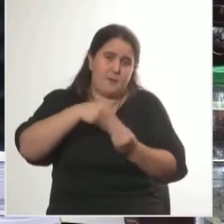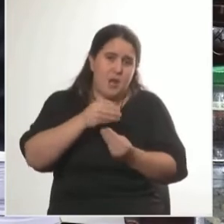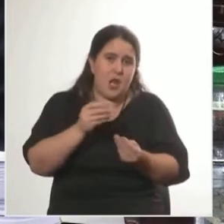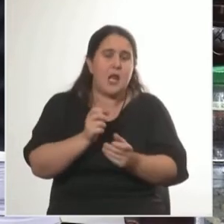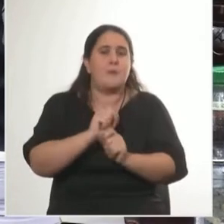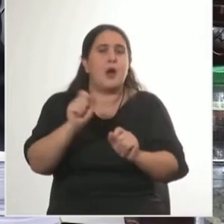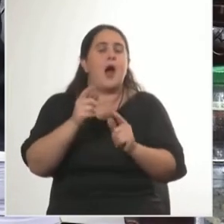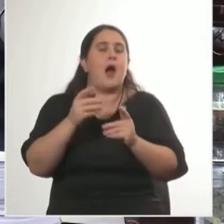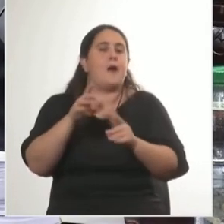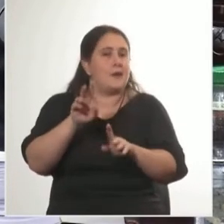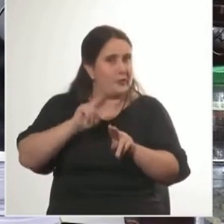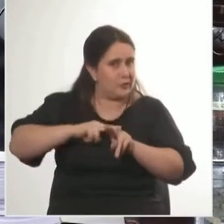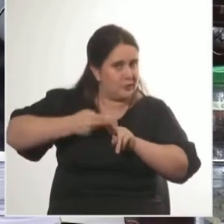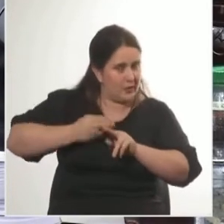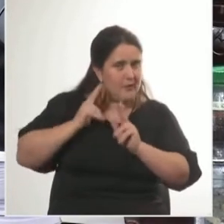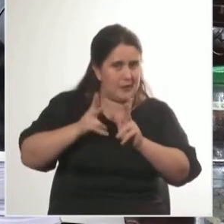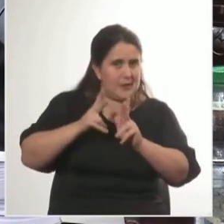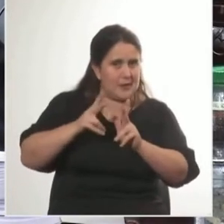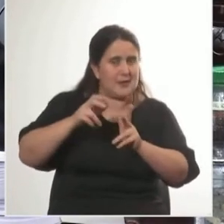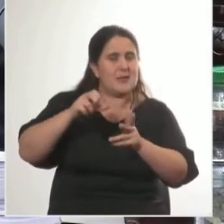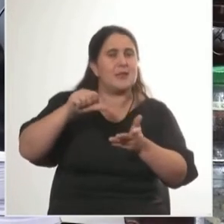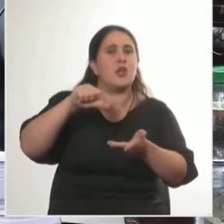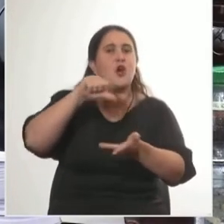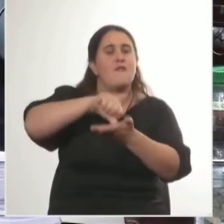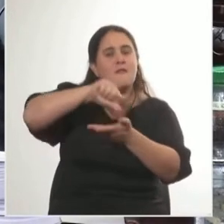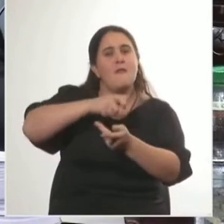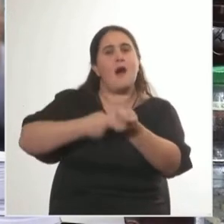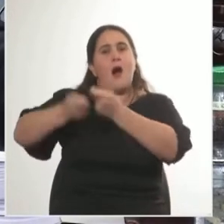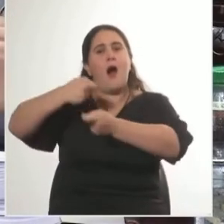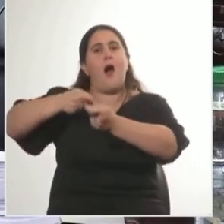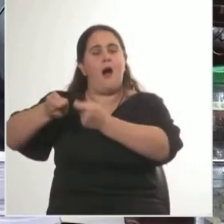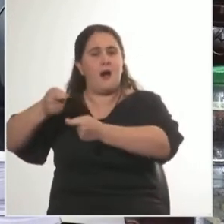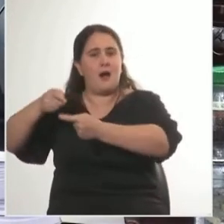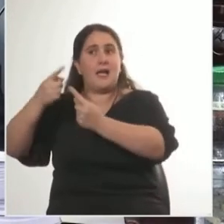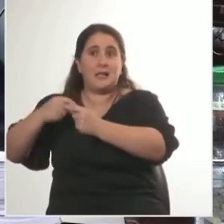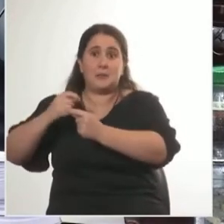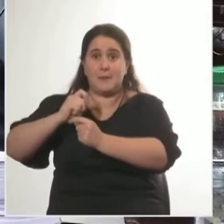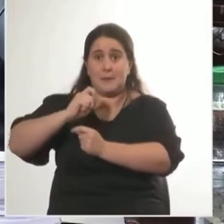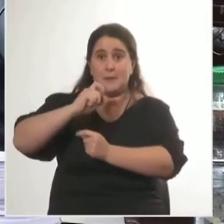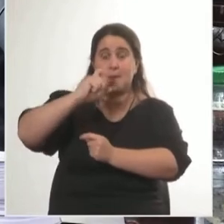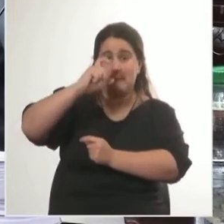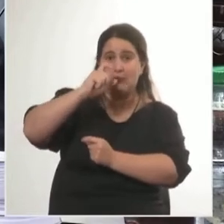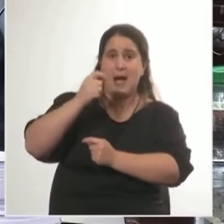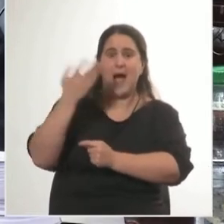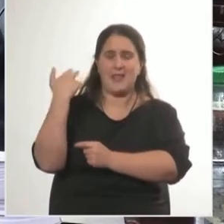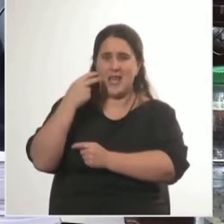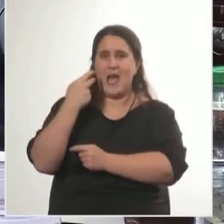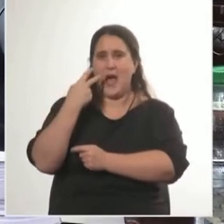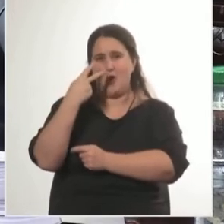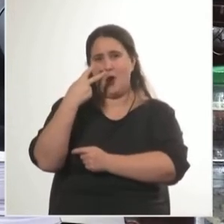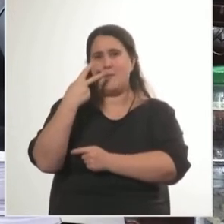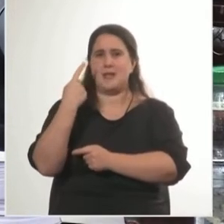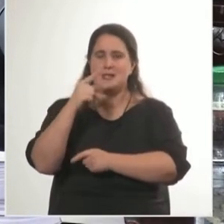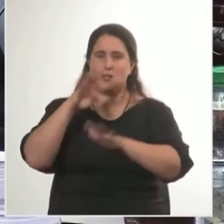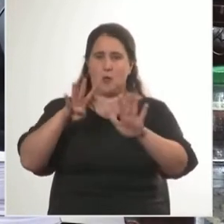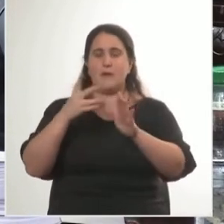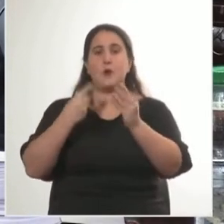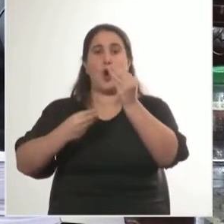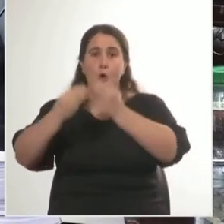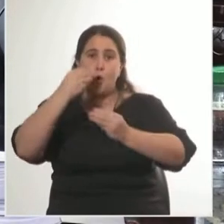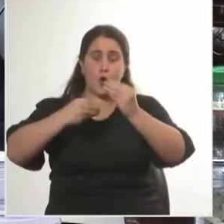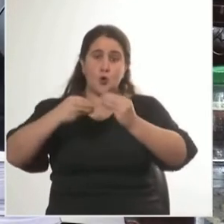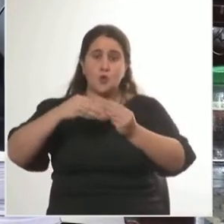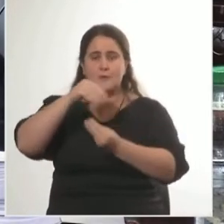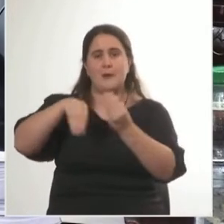las exportaciones están varios puntos por encima de lo que estaban en 2019, el nivel de consumo de las